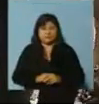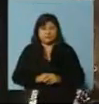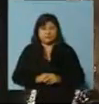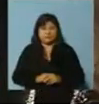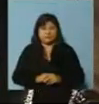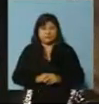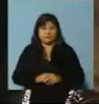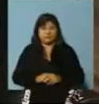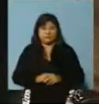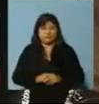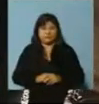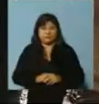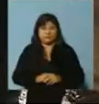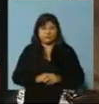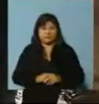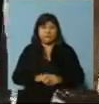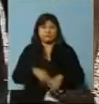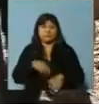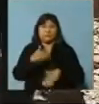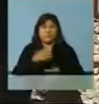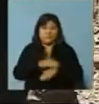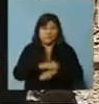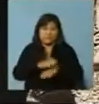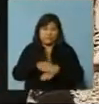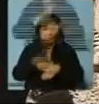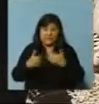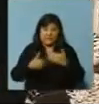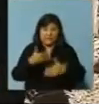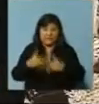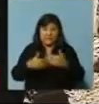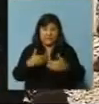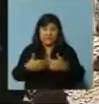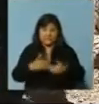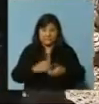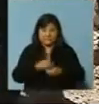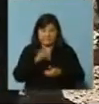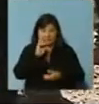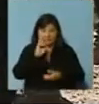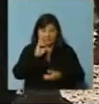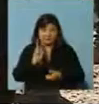Se invita a las autoridades entonces